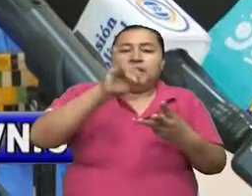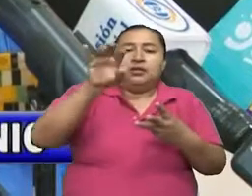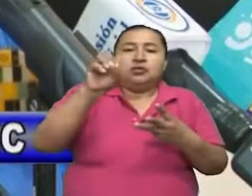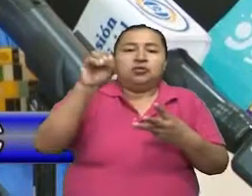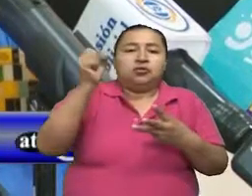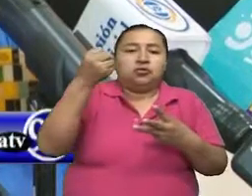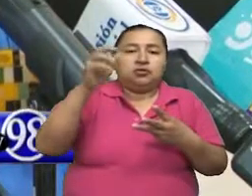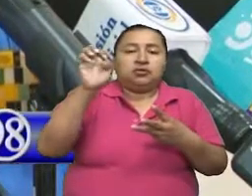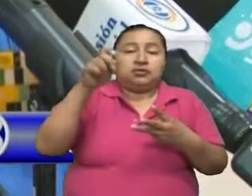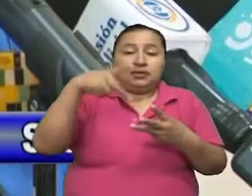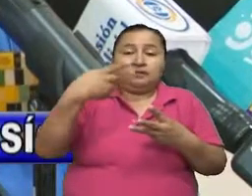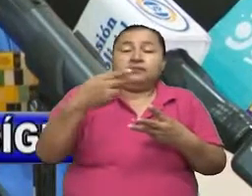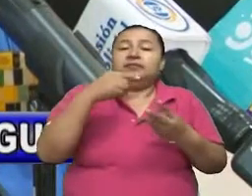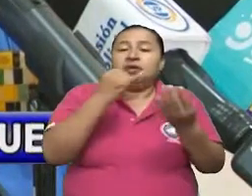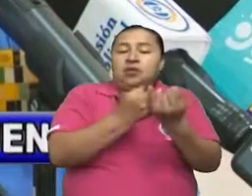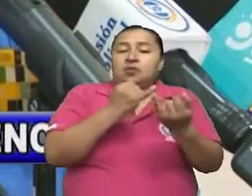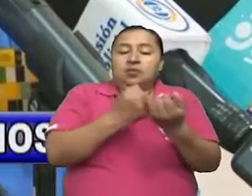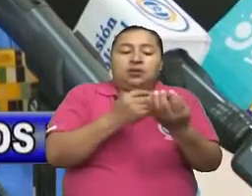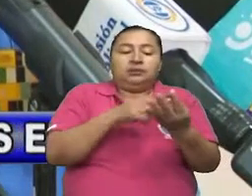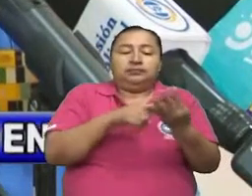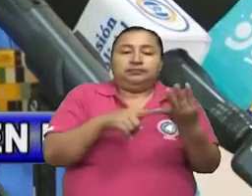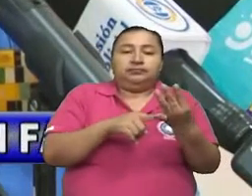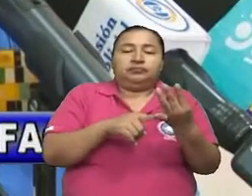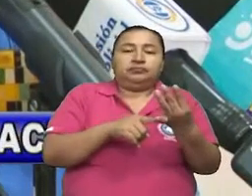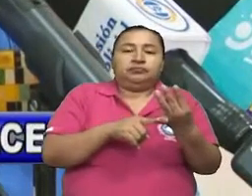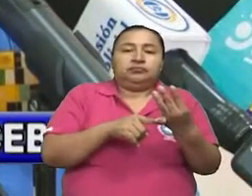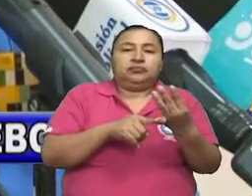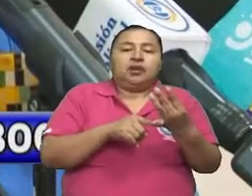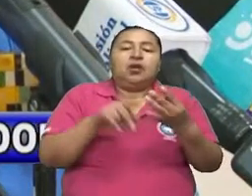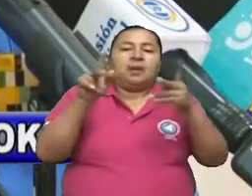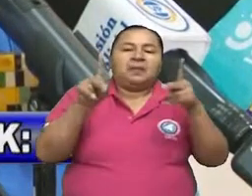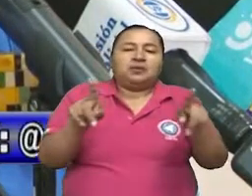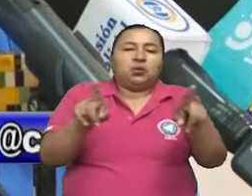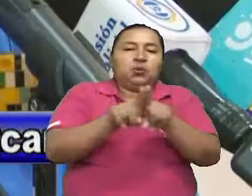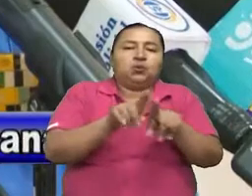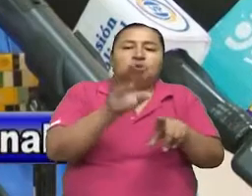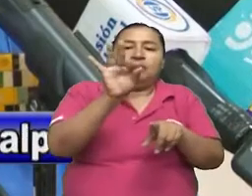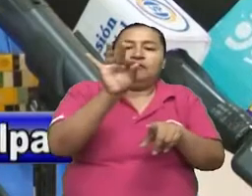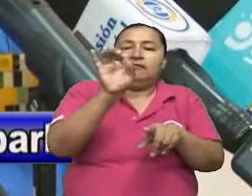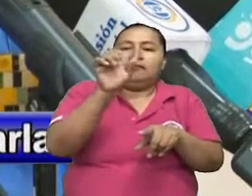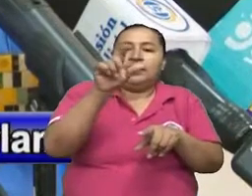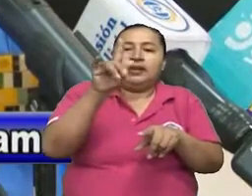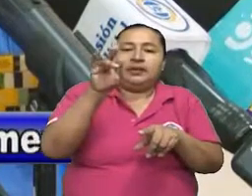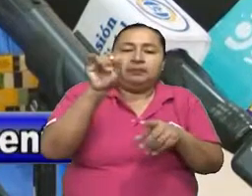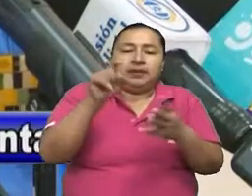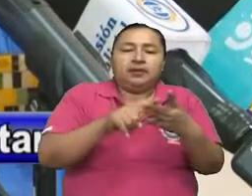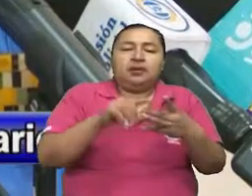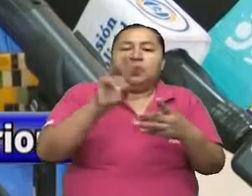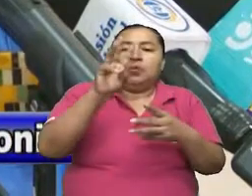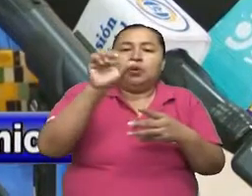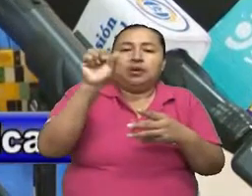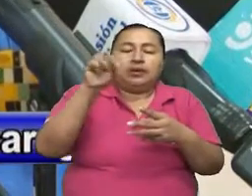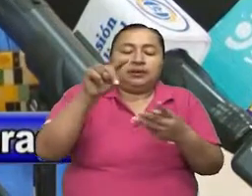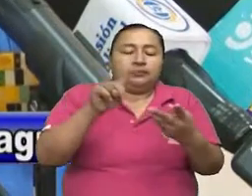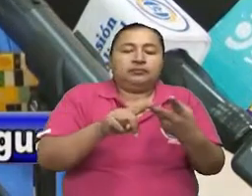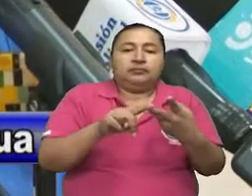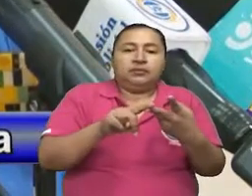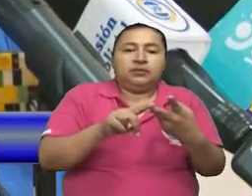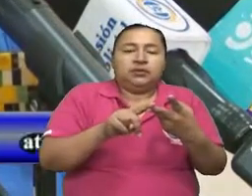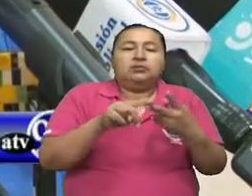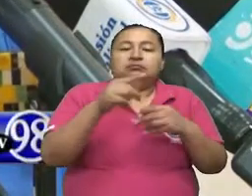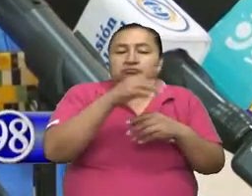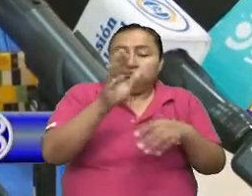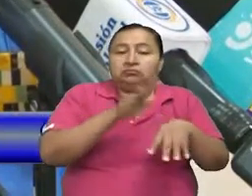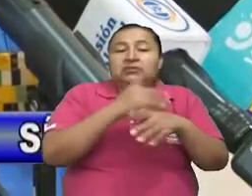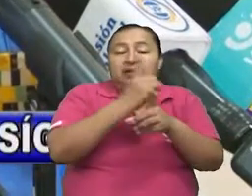Julián, y de igual manera con los delincuentes Felipe Antonio, William Espinosa Morales, presentarse